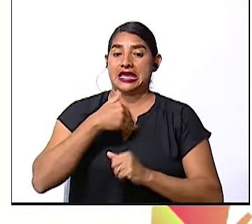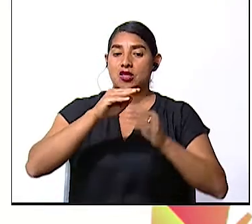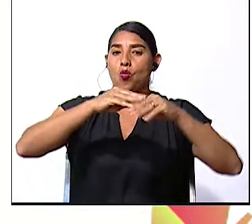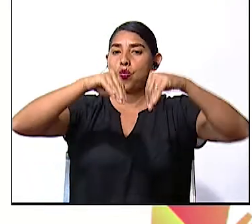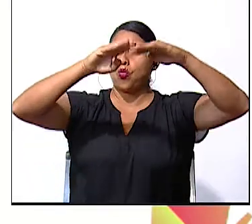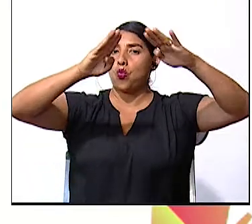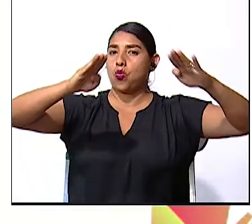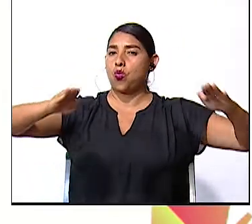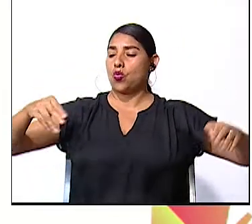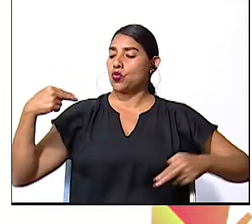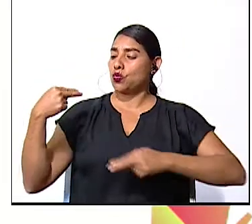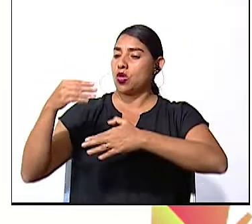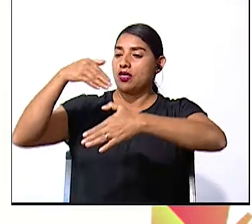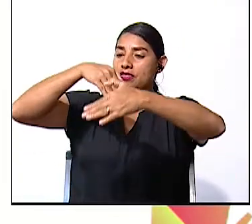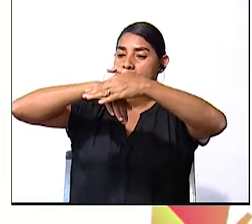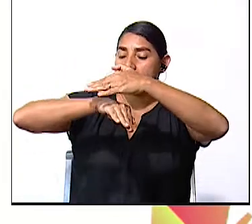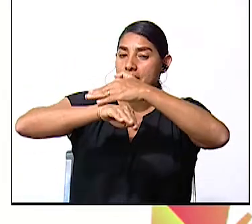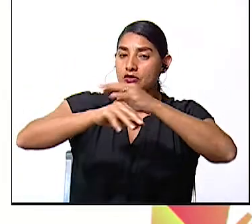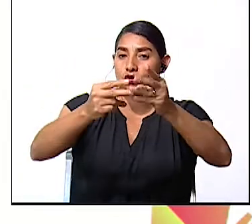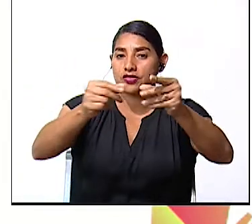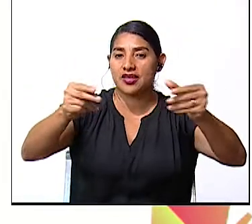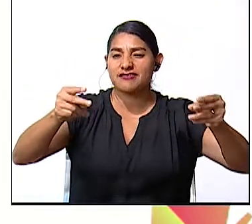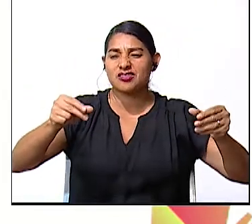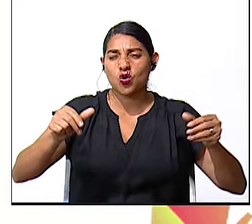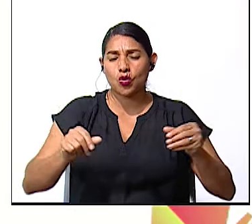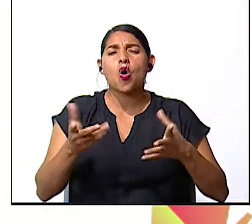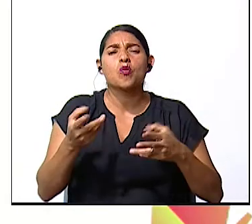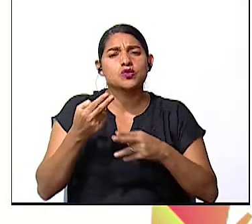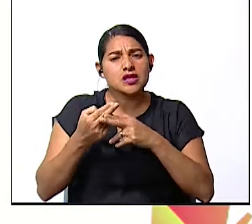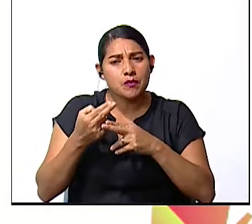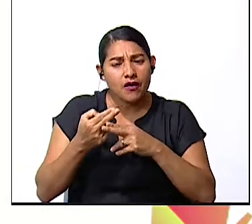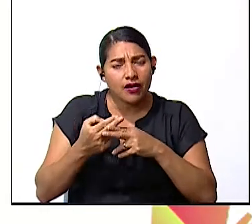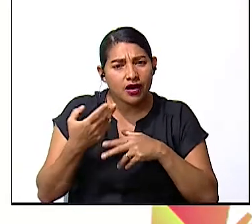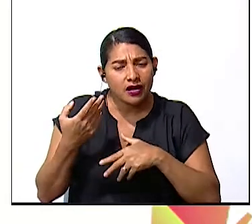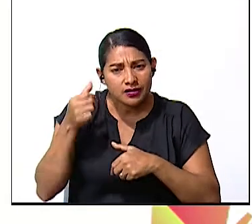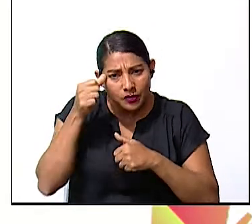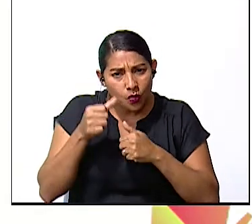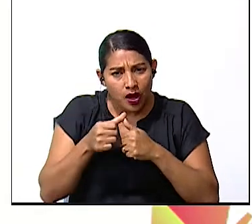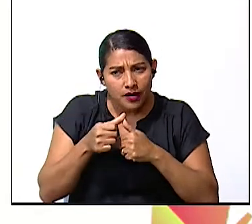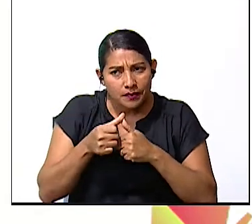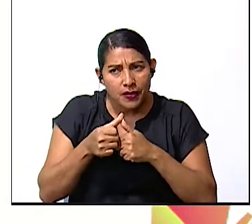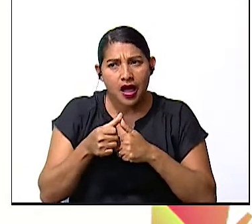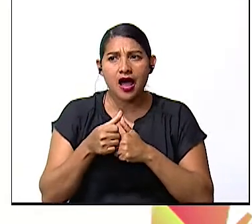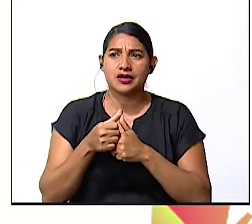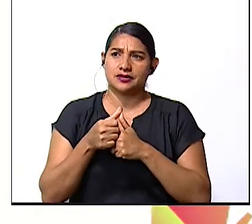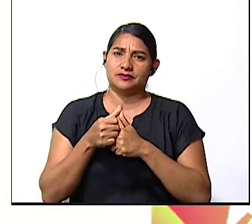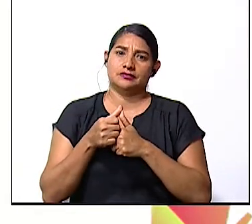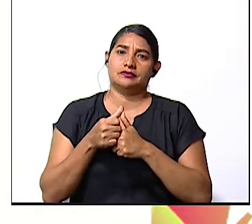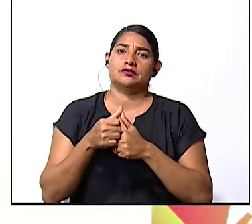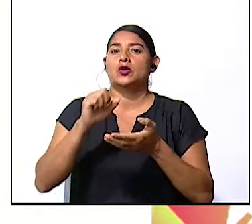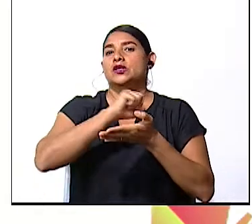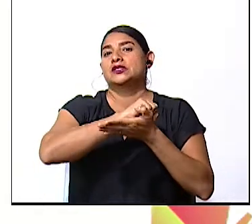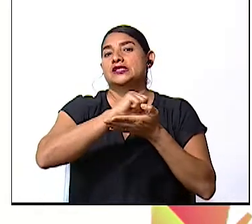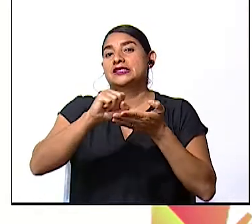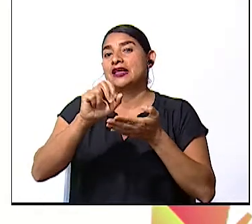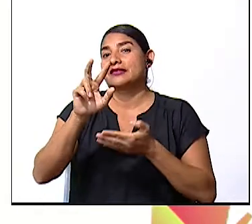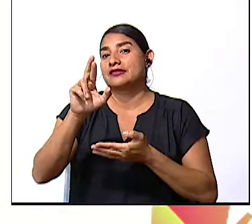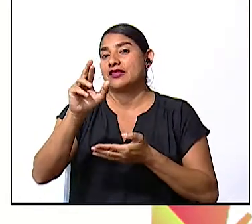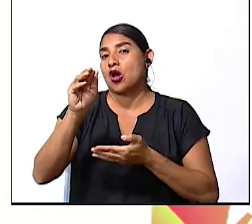museo histórico dentro de su territorio. ¿Cómo se llamaba? Se llama Santa